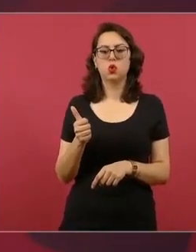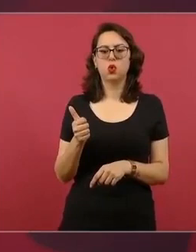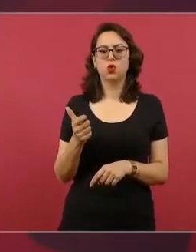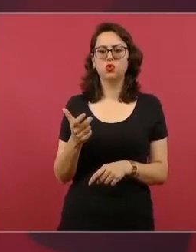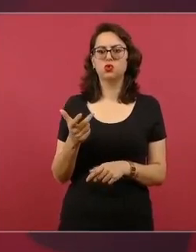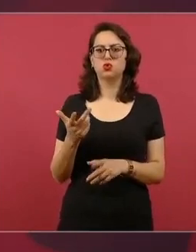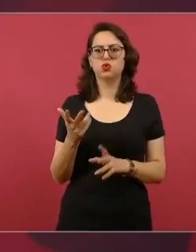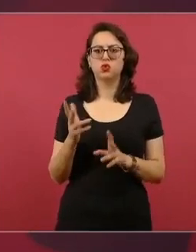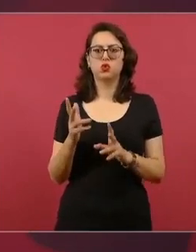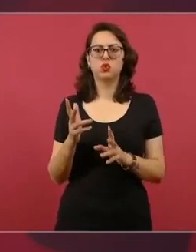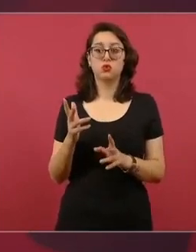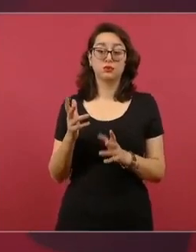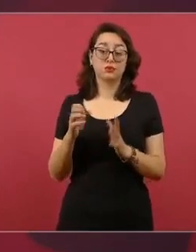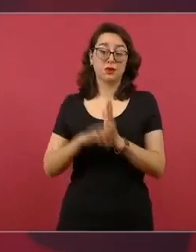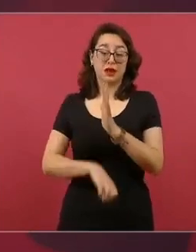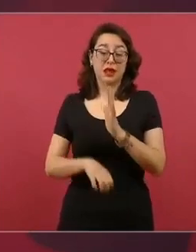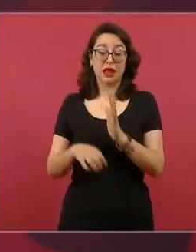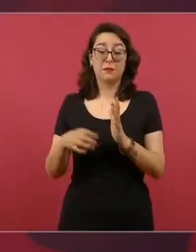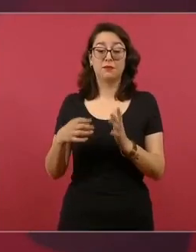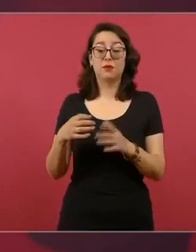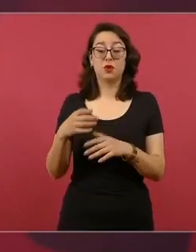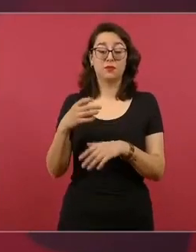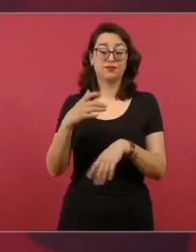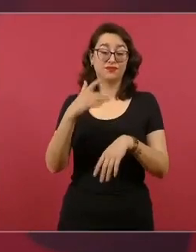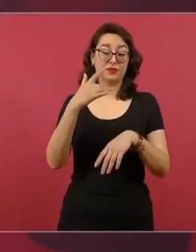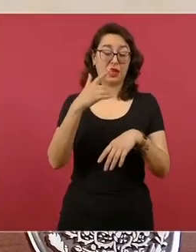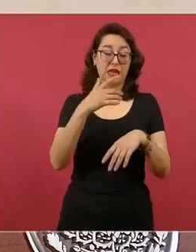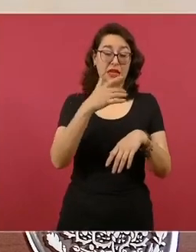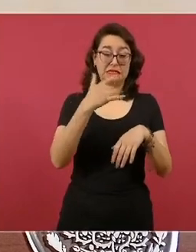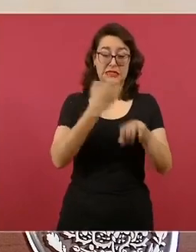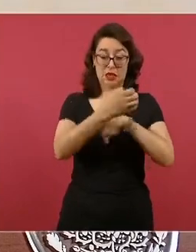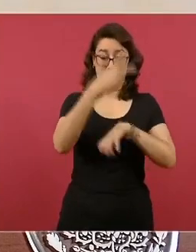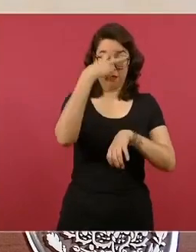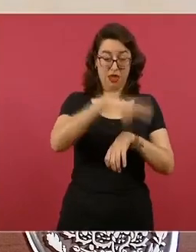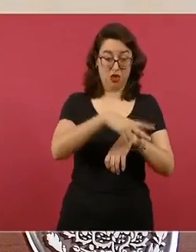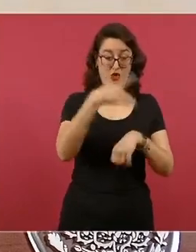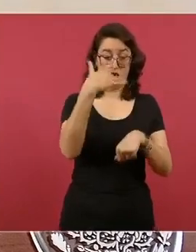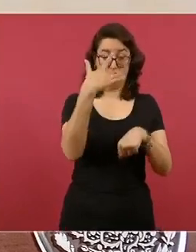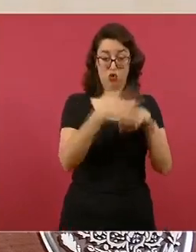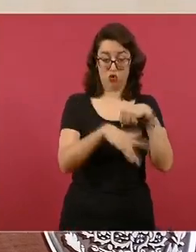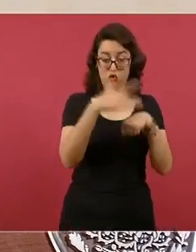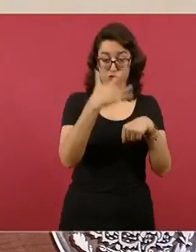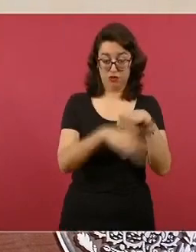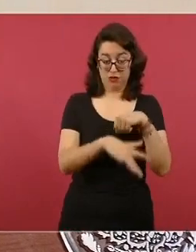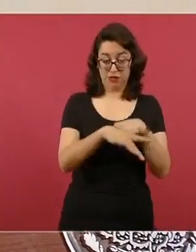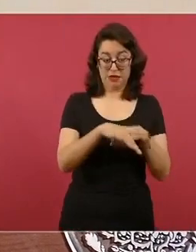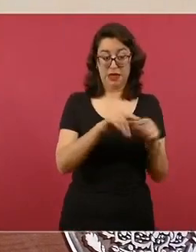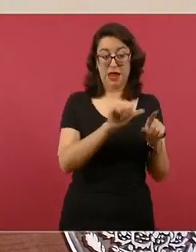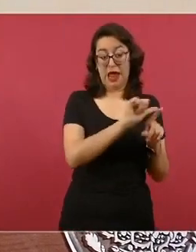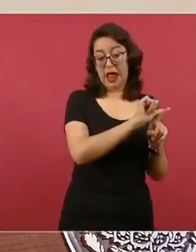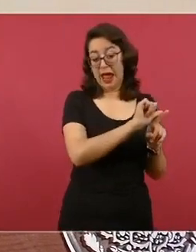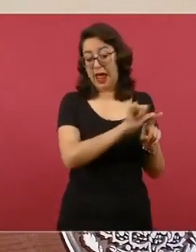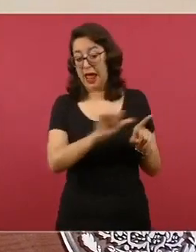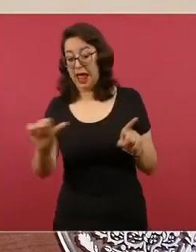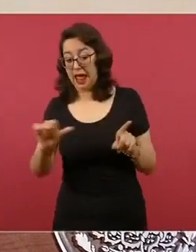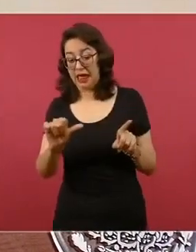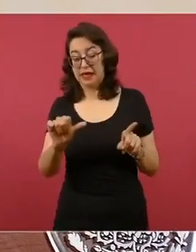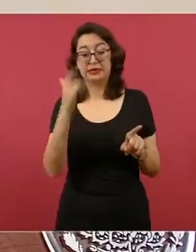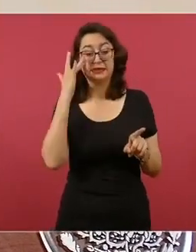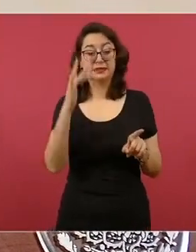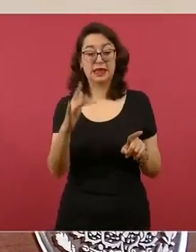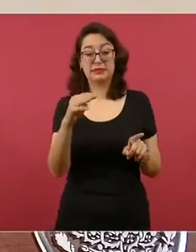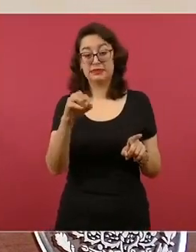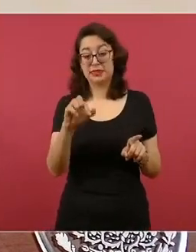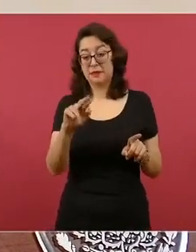el transporte de Chalco a Santa Marta, los trolebuses que se